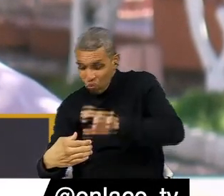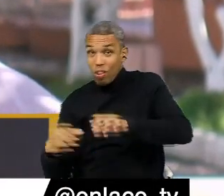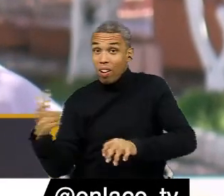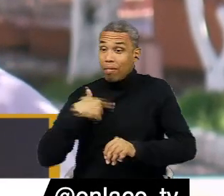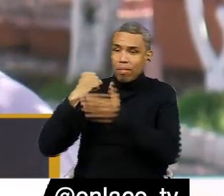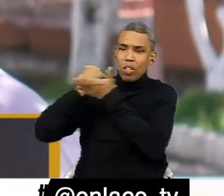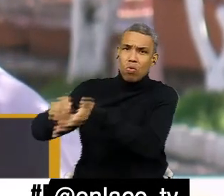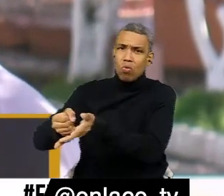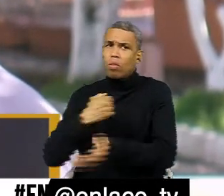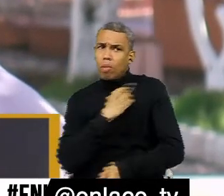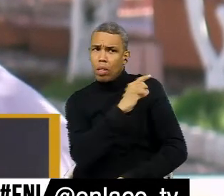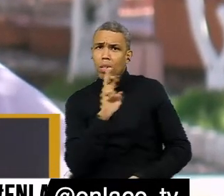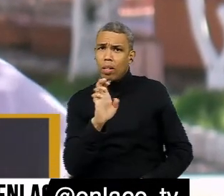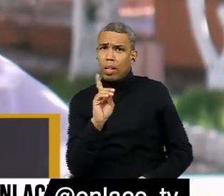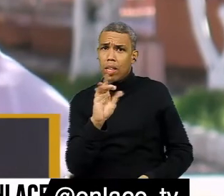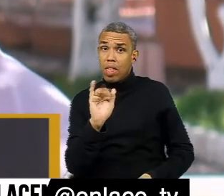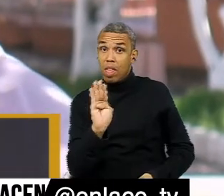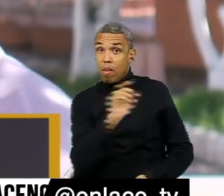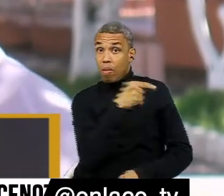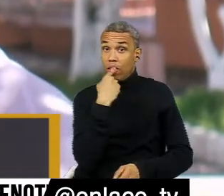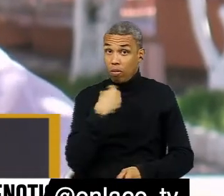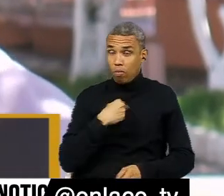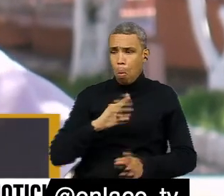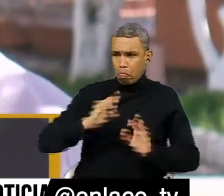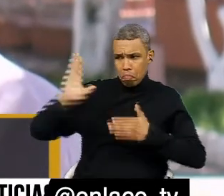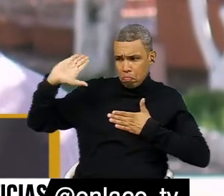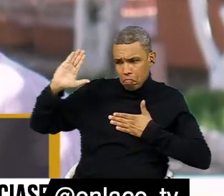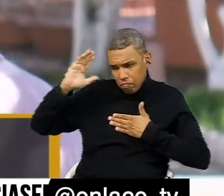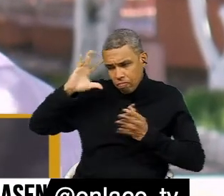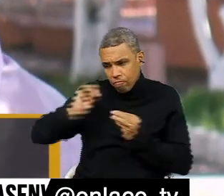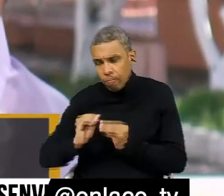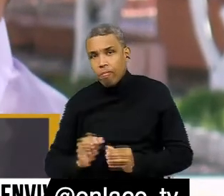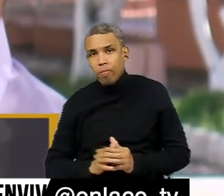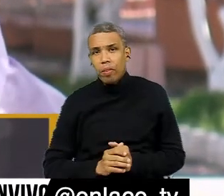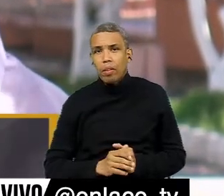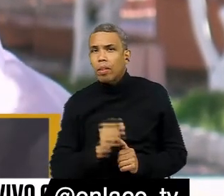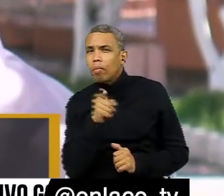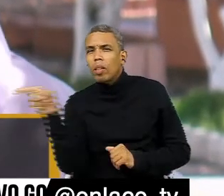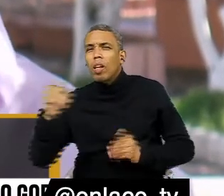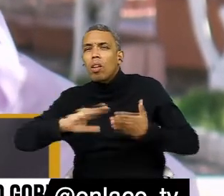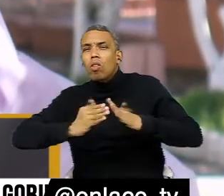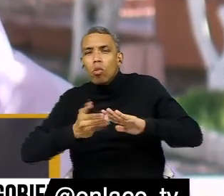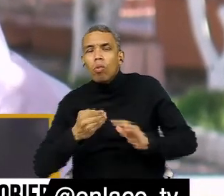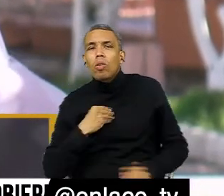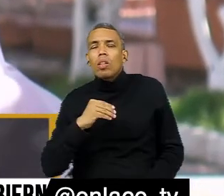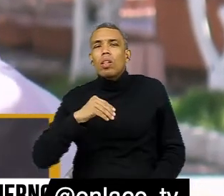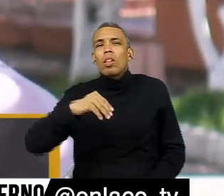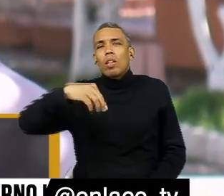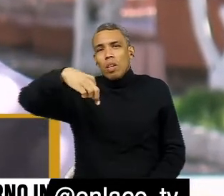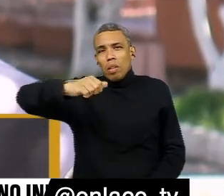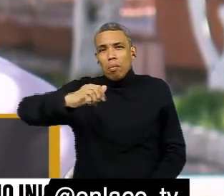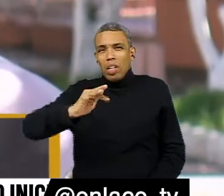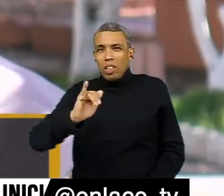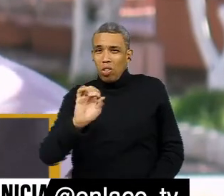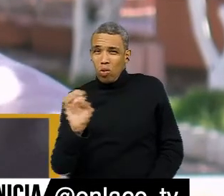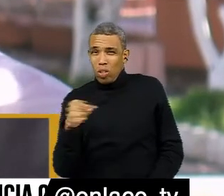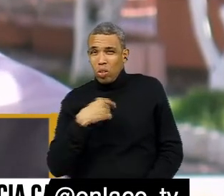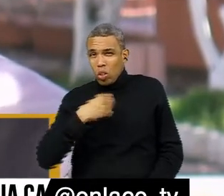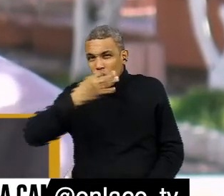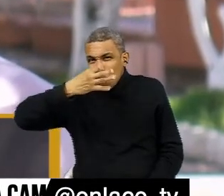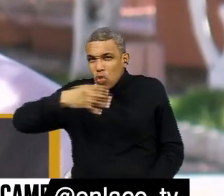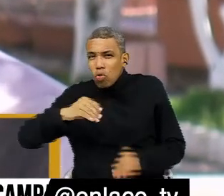agua, todos estos temas, ¿o solamente se fija la acción popular en torno al agua que van a tomar los de Patio Bonito? Allá no podemos hablar ya de contaminación, allá tenemos que